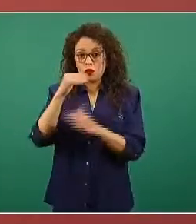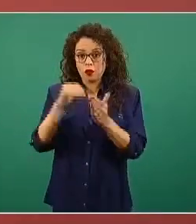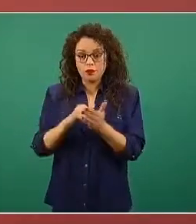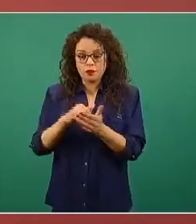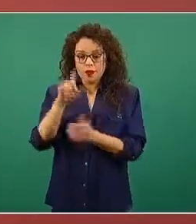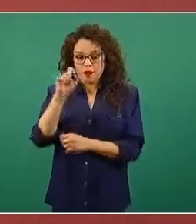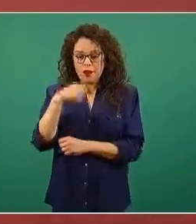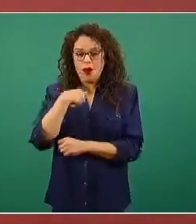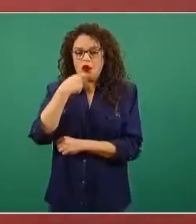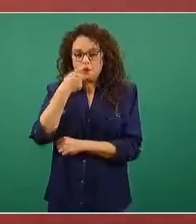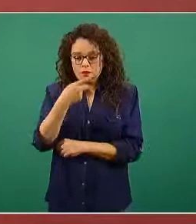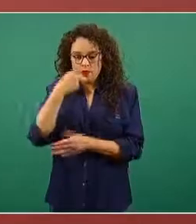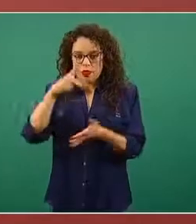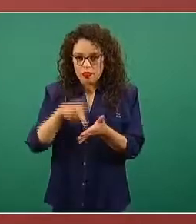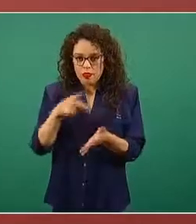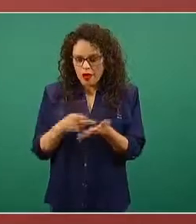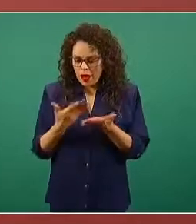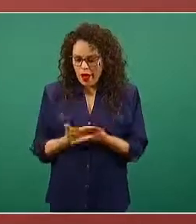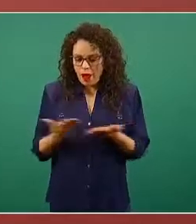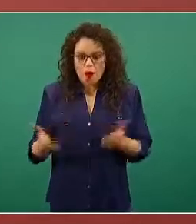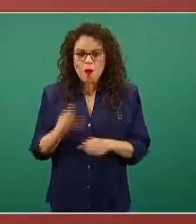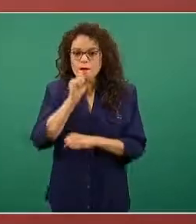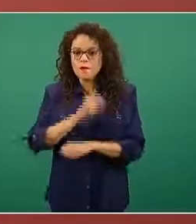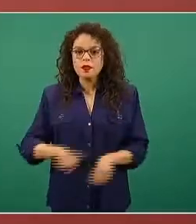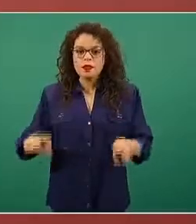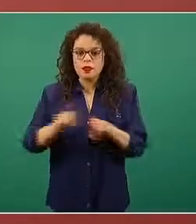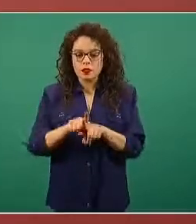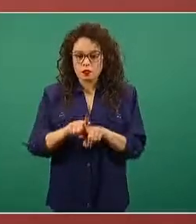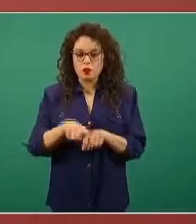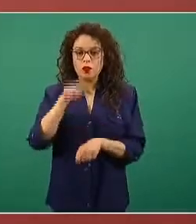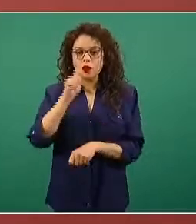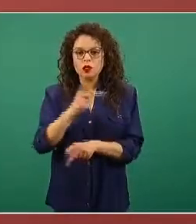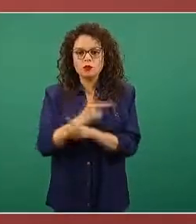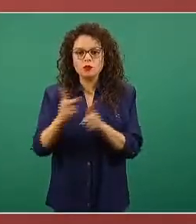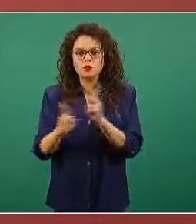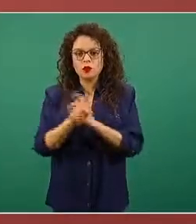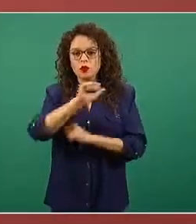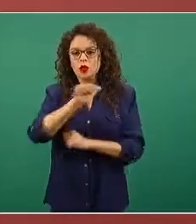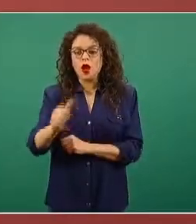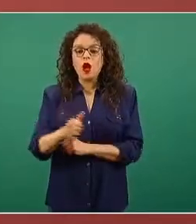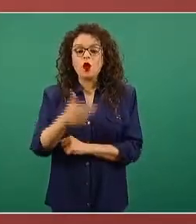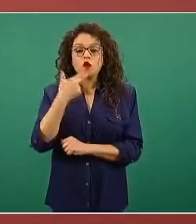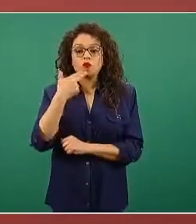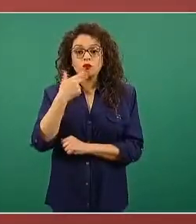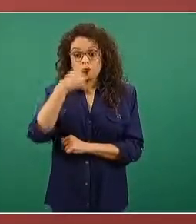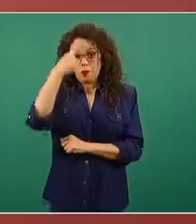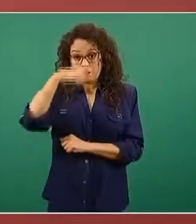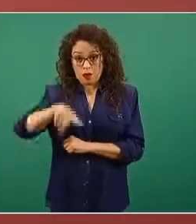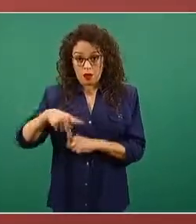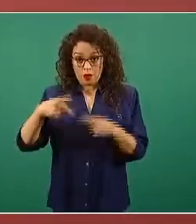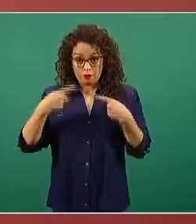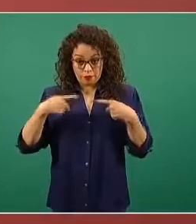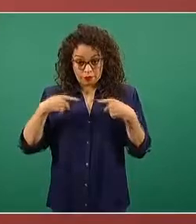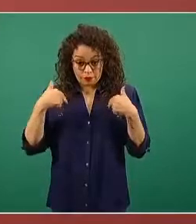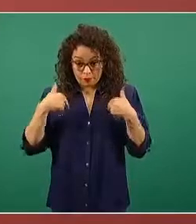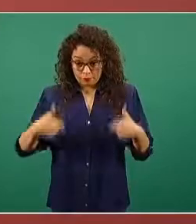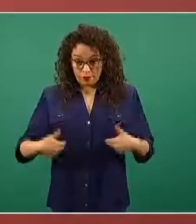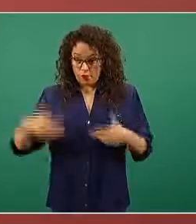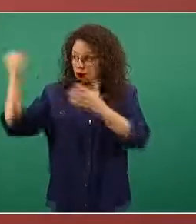seguiré repitiendo: ningún producto de uso médico, de uso en seres humanos que arribe al